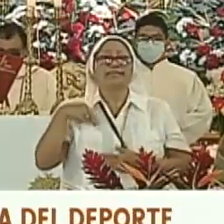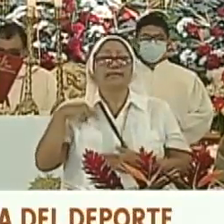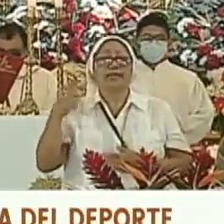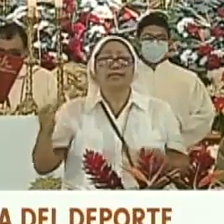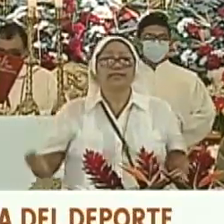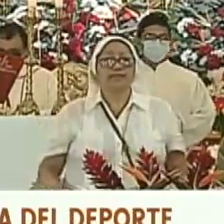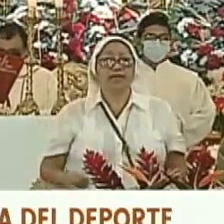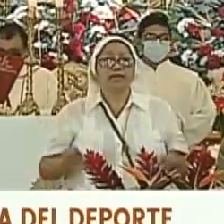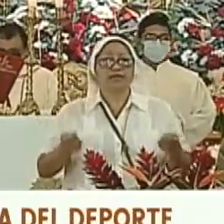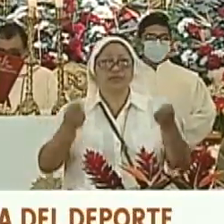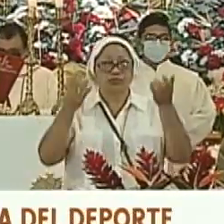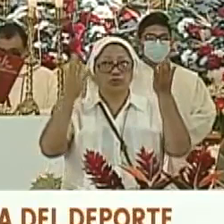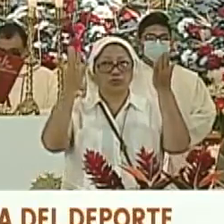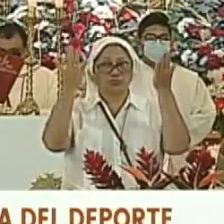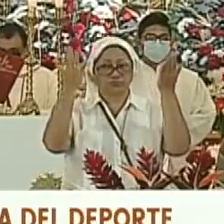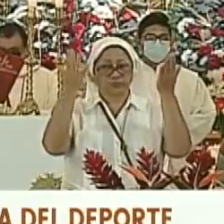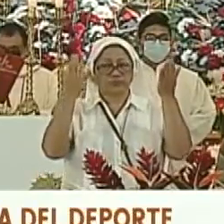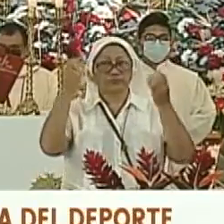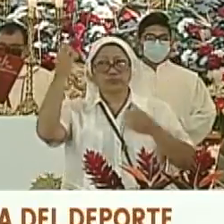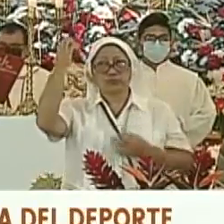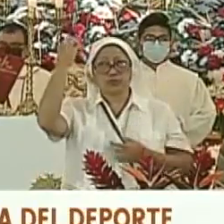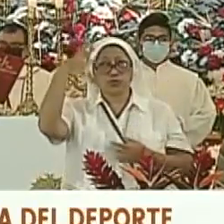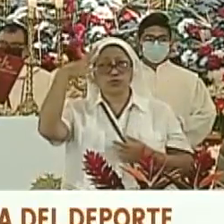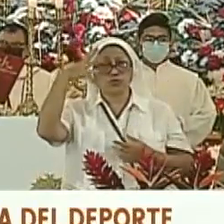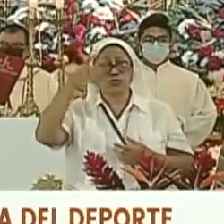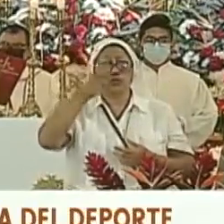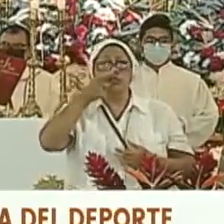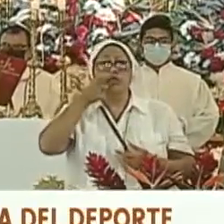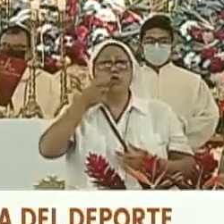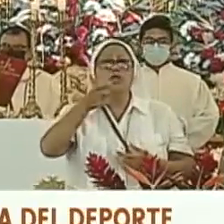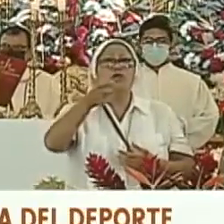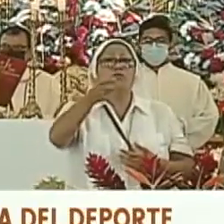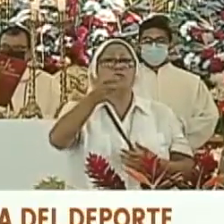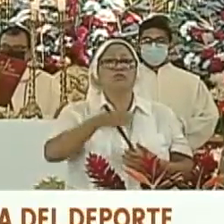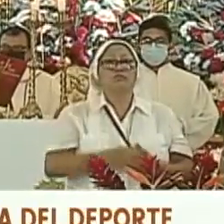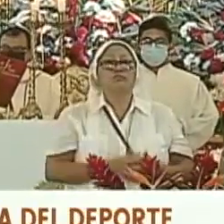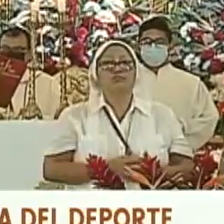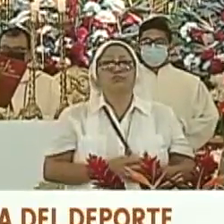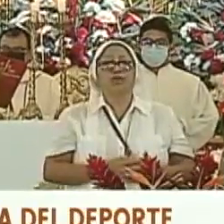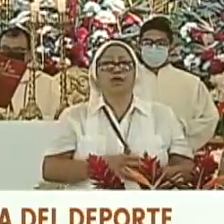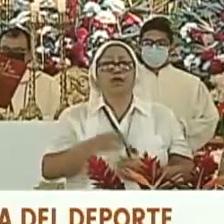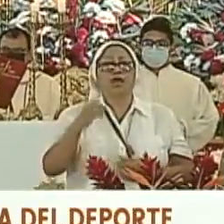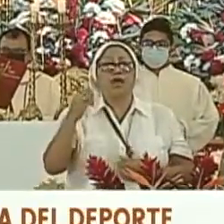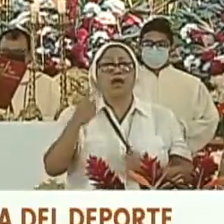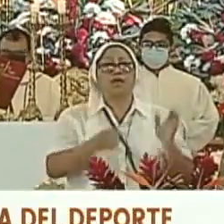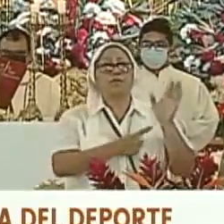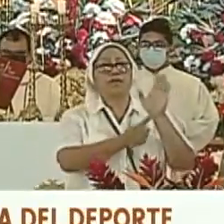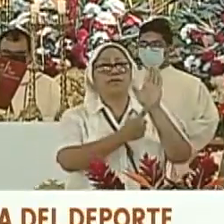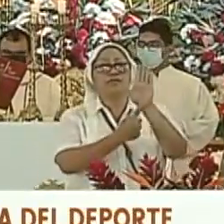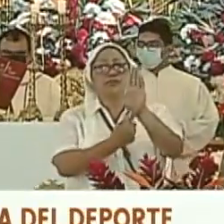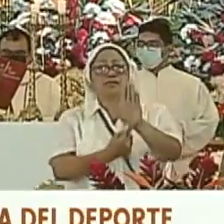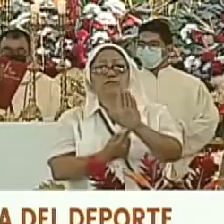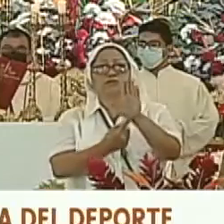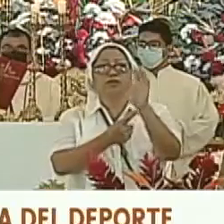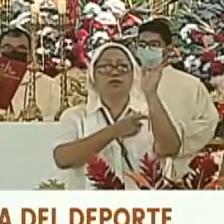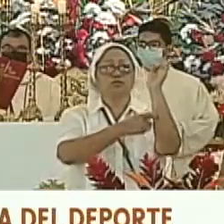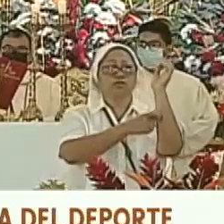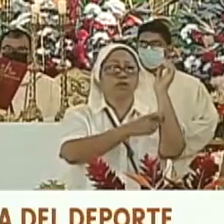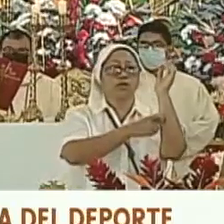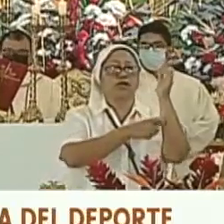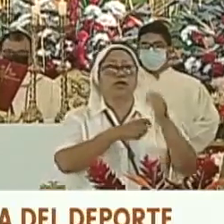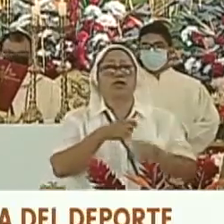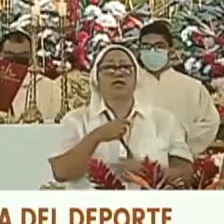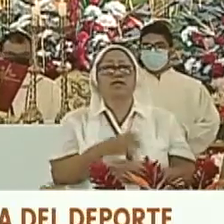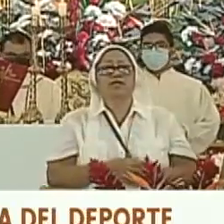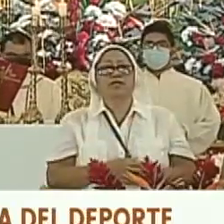iluminar con su luz a todos los pueblos ya que al manifestarse él en nuestra carne mortal